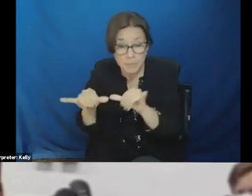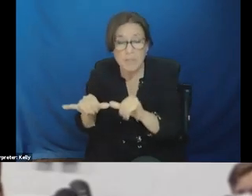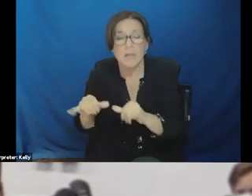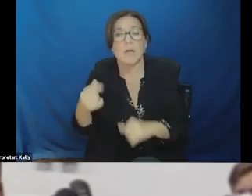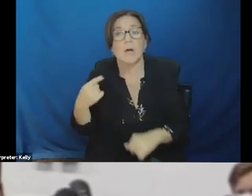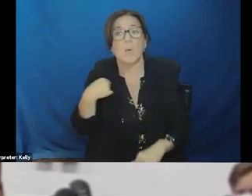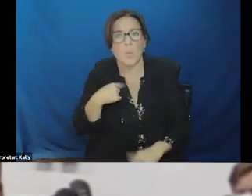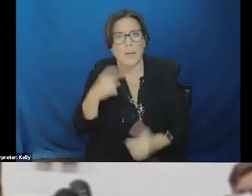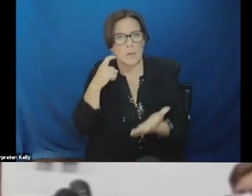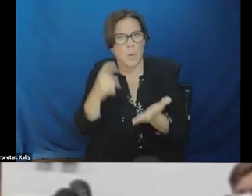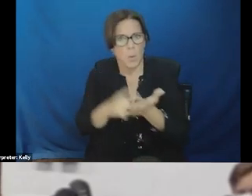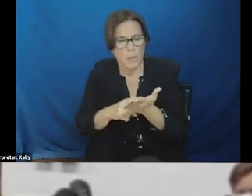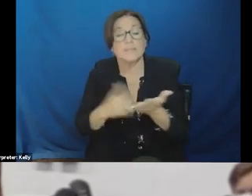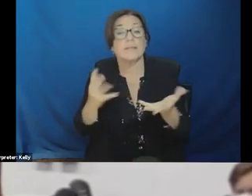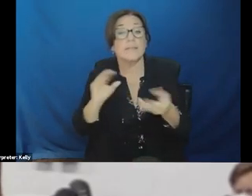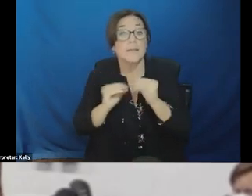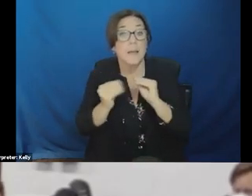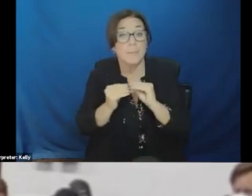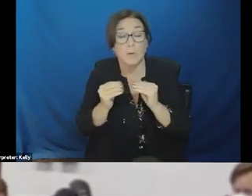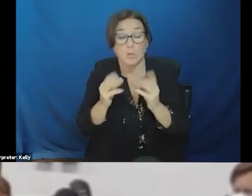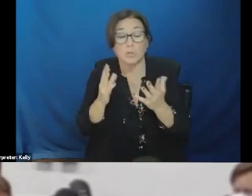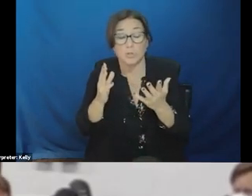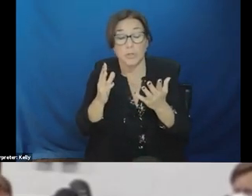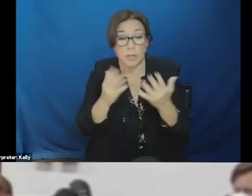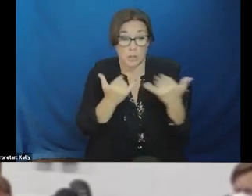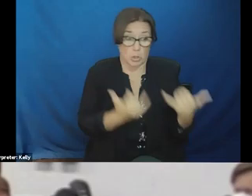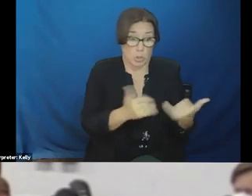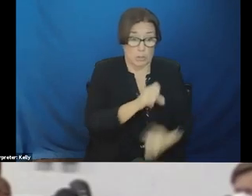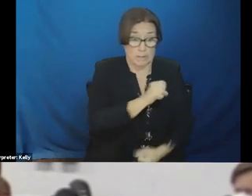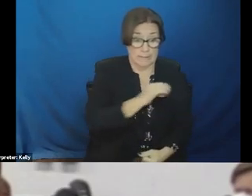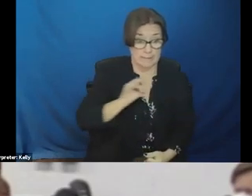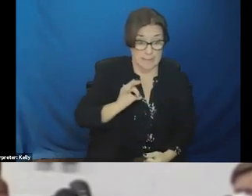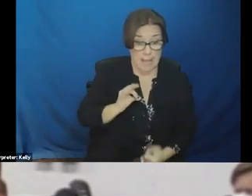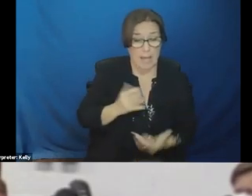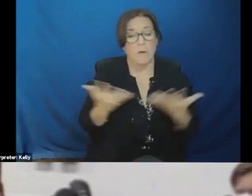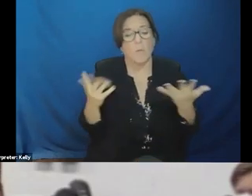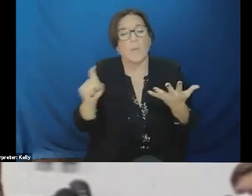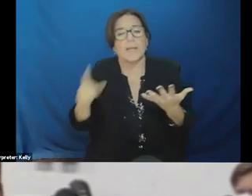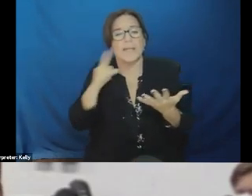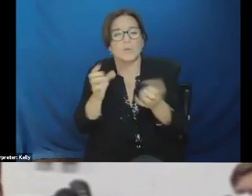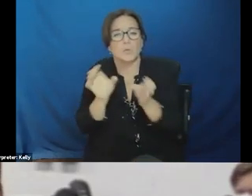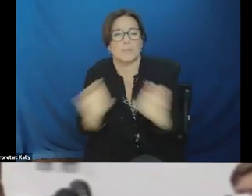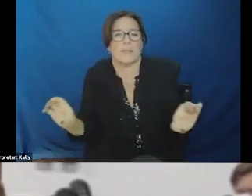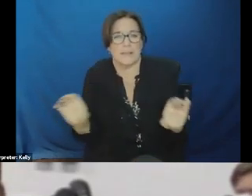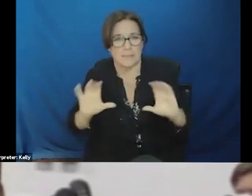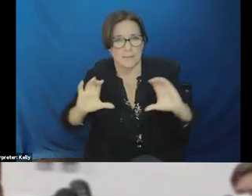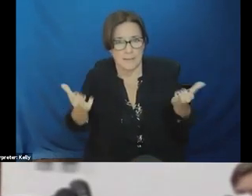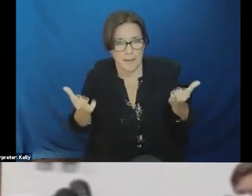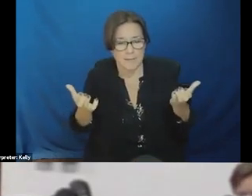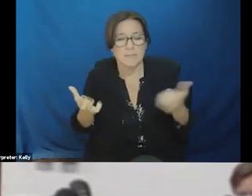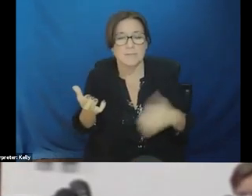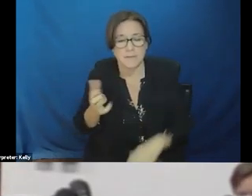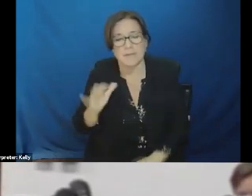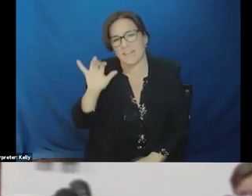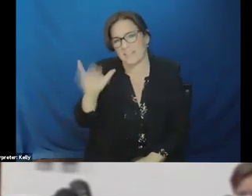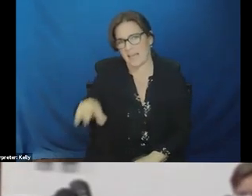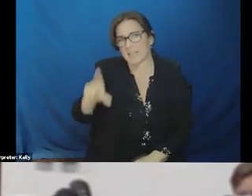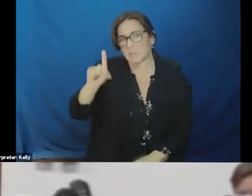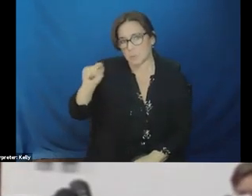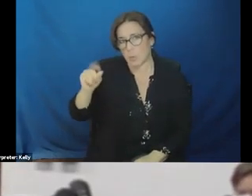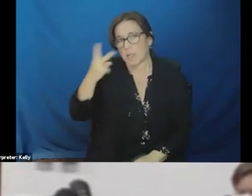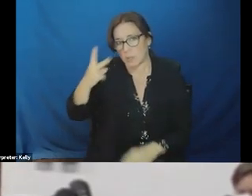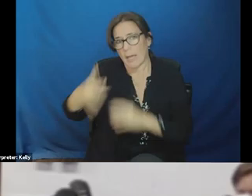cuando hicimos eso nos dimos cuenta cuál era el índice entre la del personal actual y